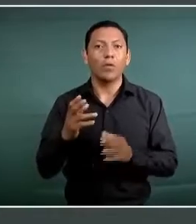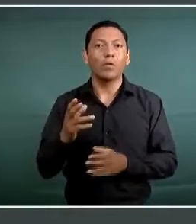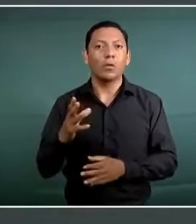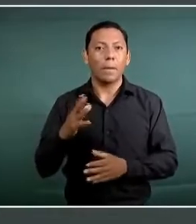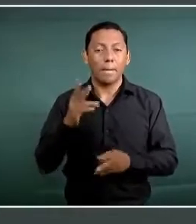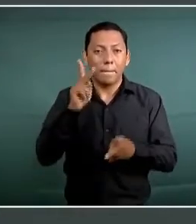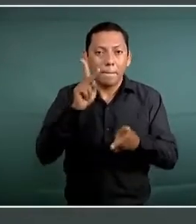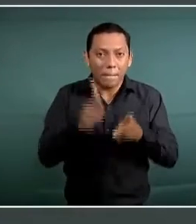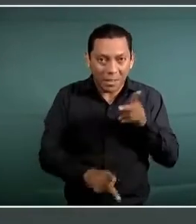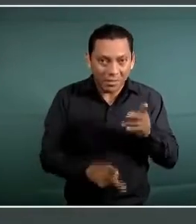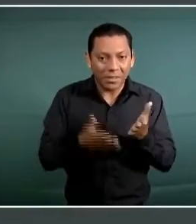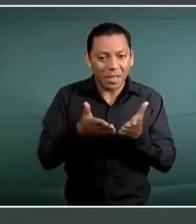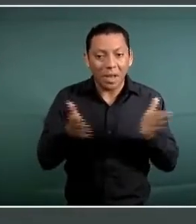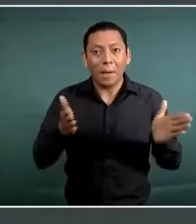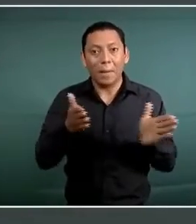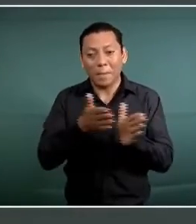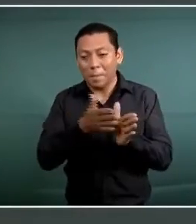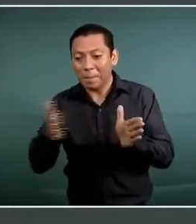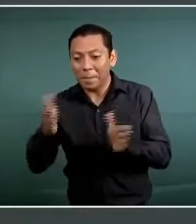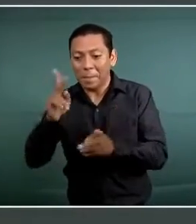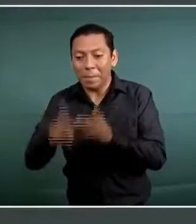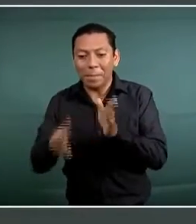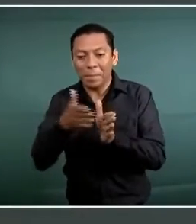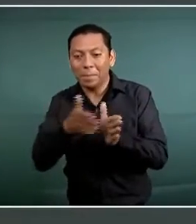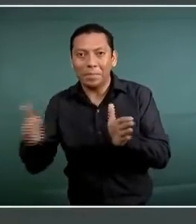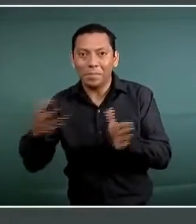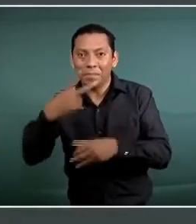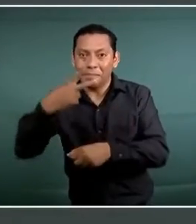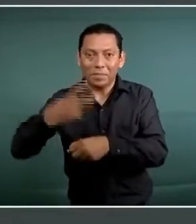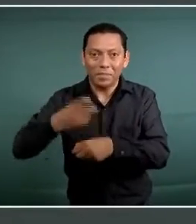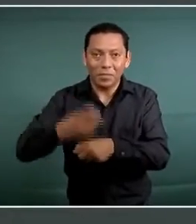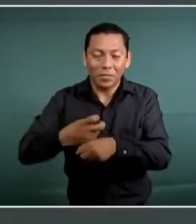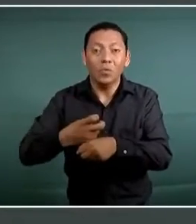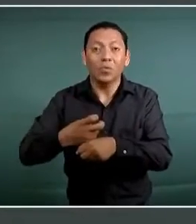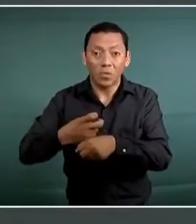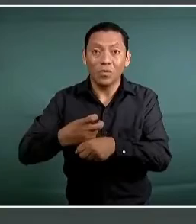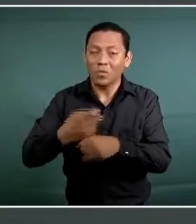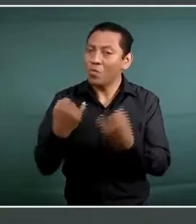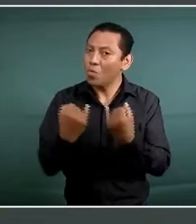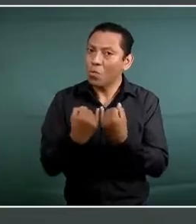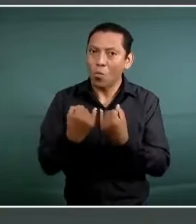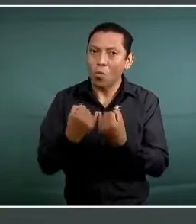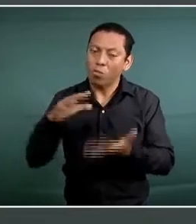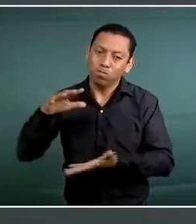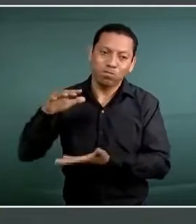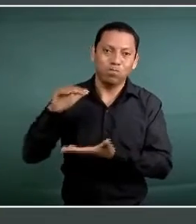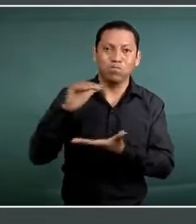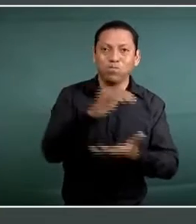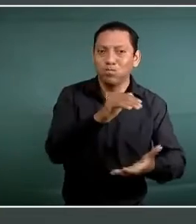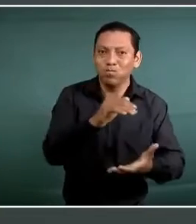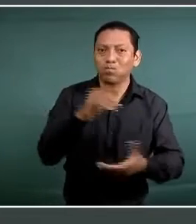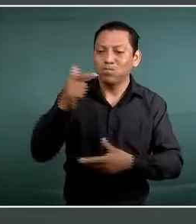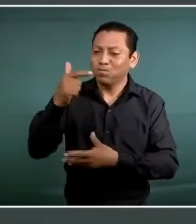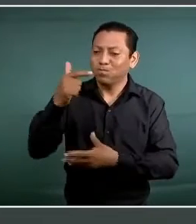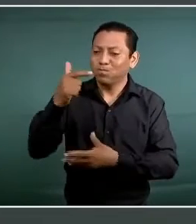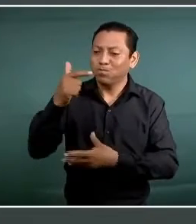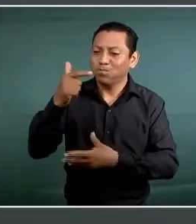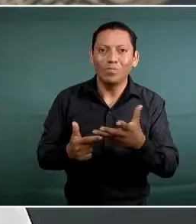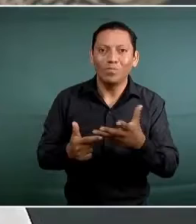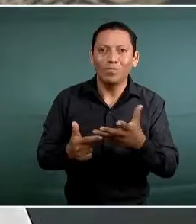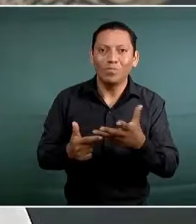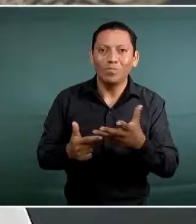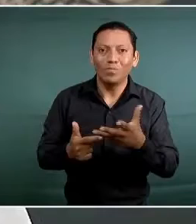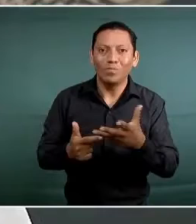fase, ya empezamos la segunda fase, fase con otras aproximadamente